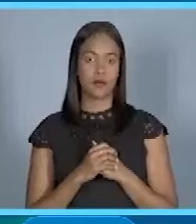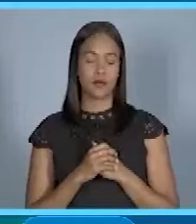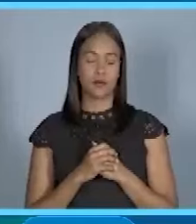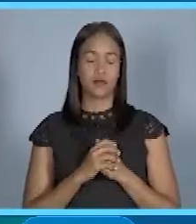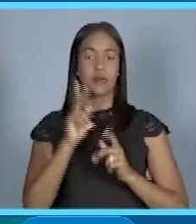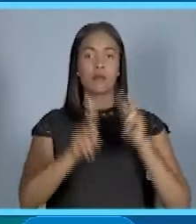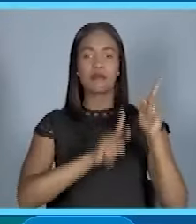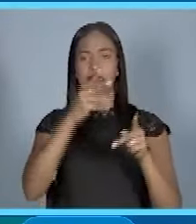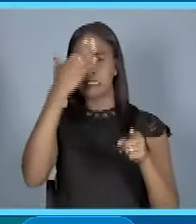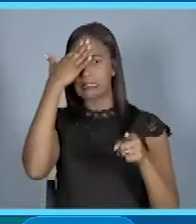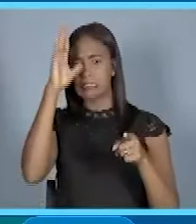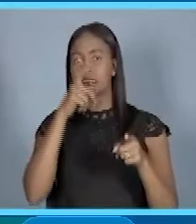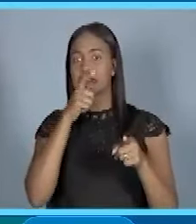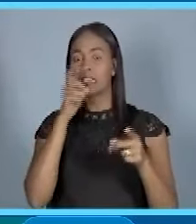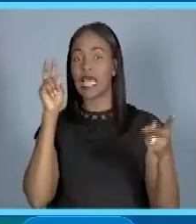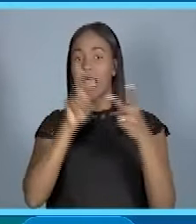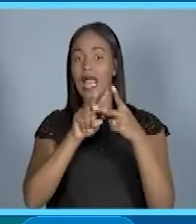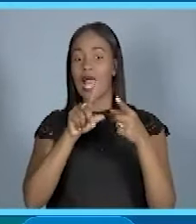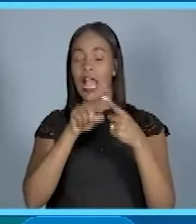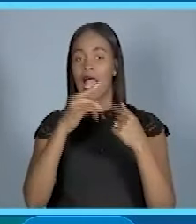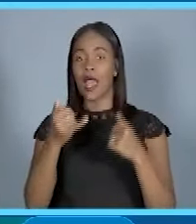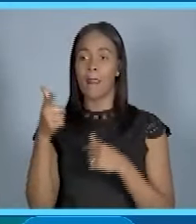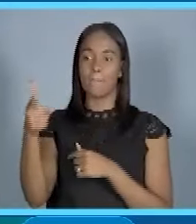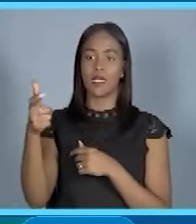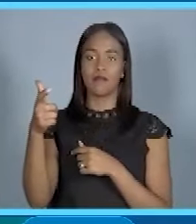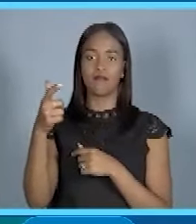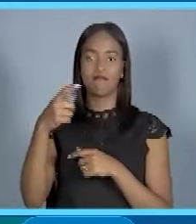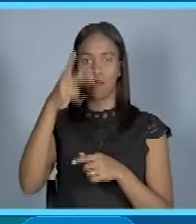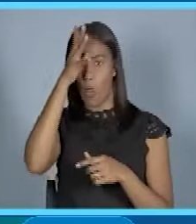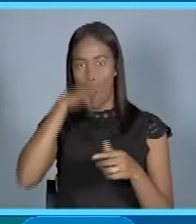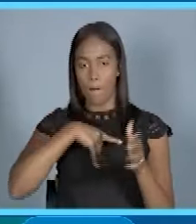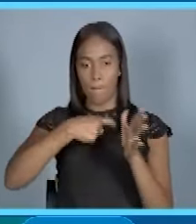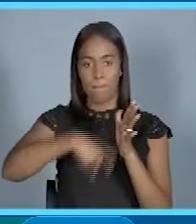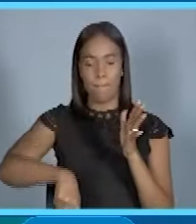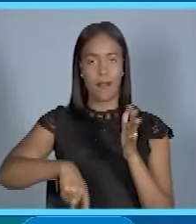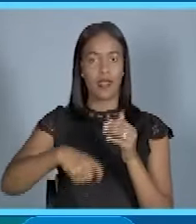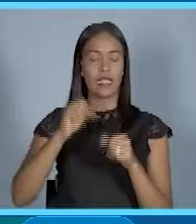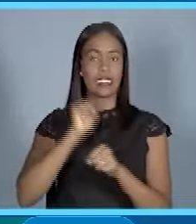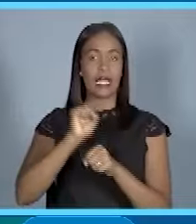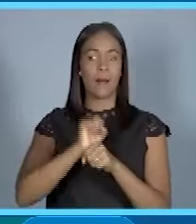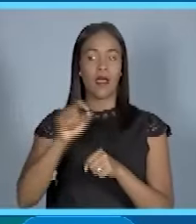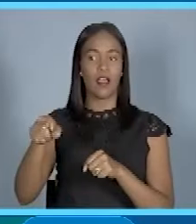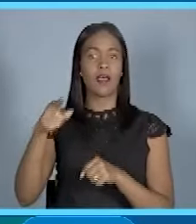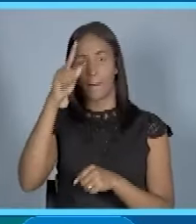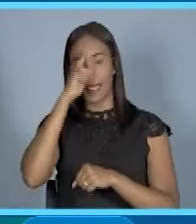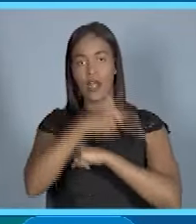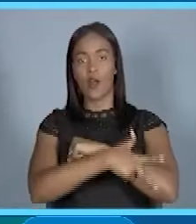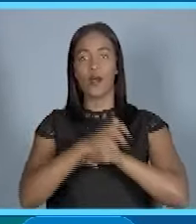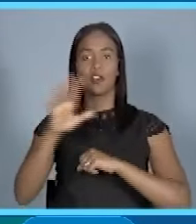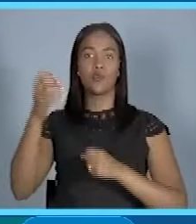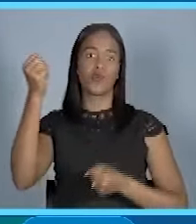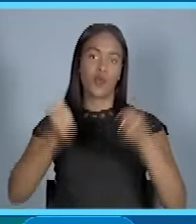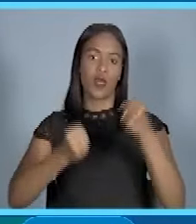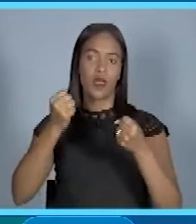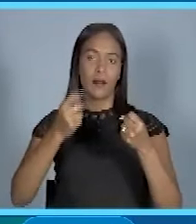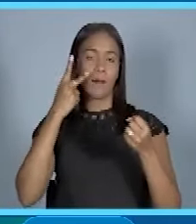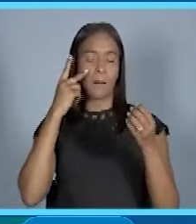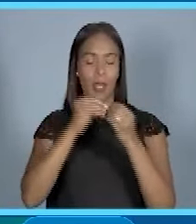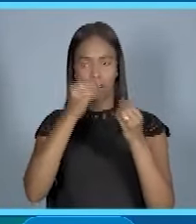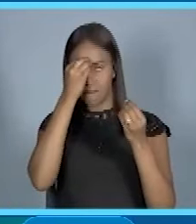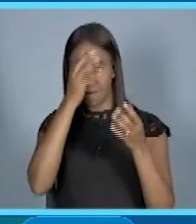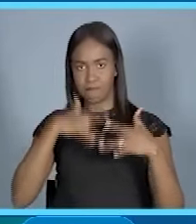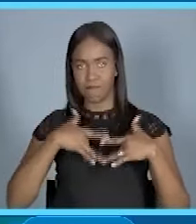Personas desconocidas hasta el momento hirieron de bala a un taxista, presumiblemente para robarle su vehículo. Solange Soto tiene más detalles del